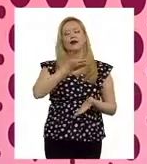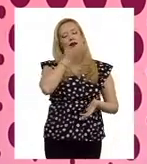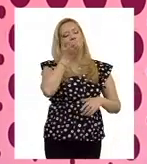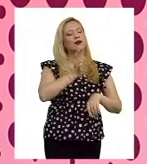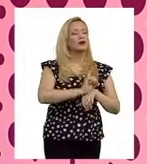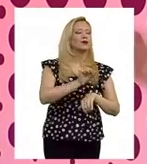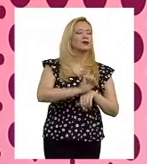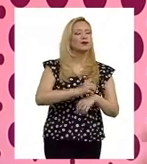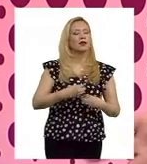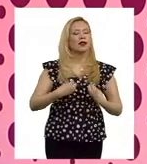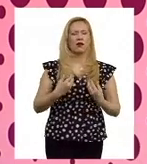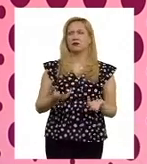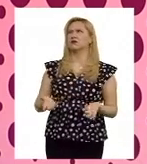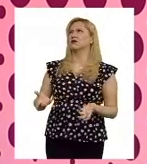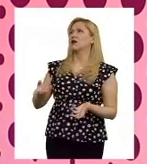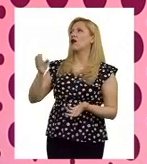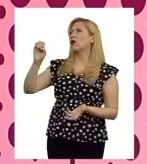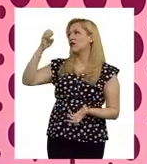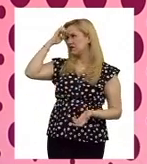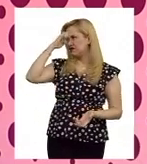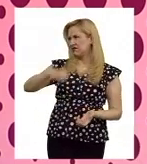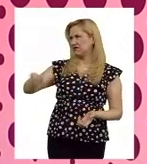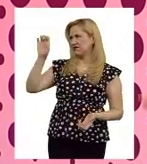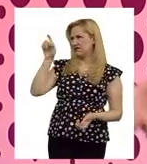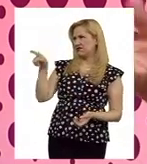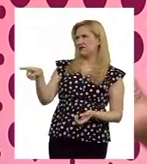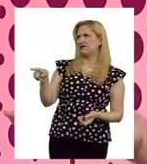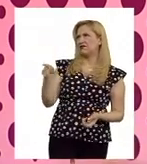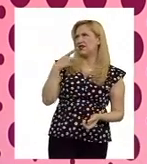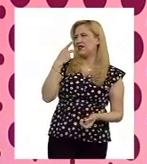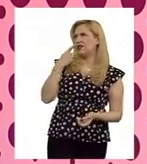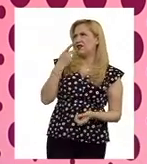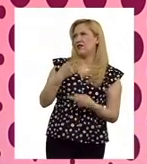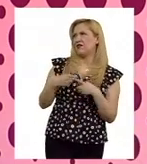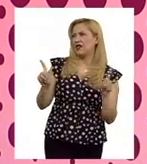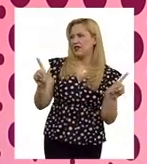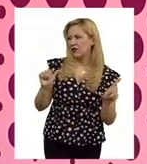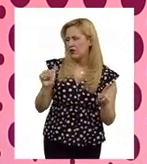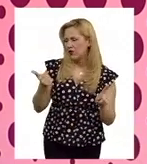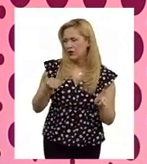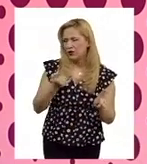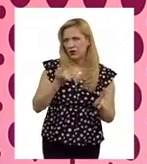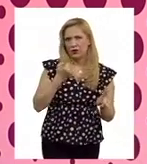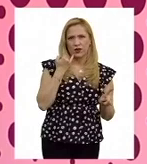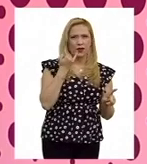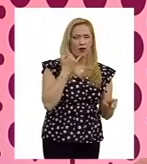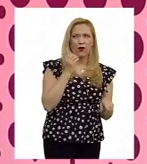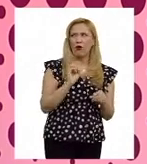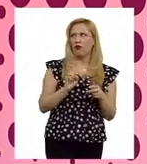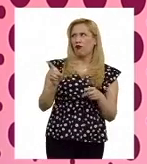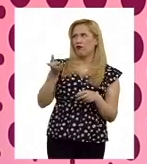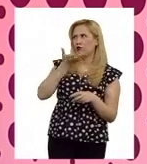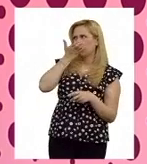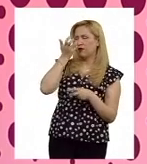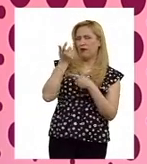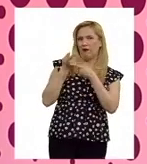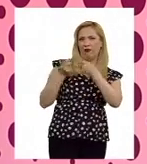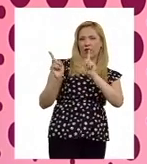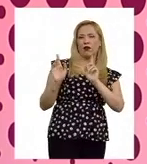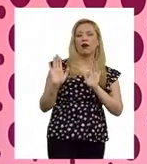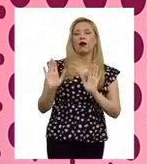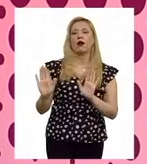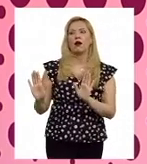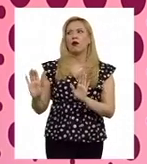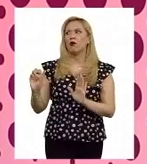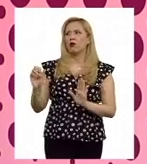culturas y costumbres, o porque simplemente se agregan números de seres humanos en servicios públicos